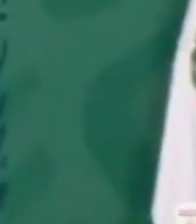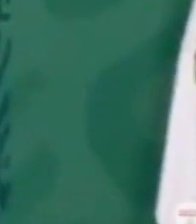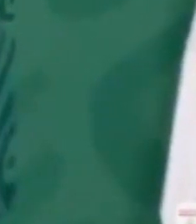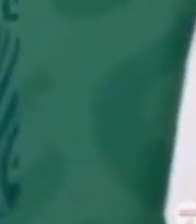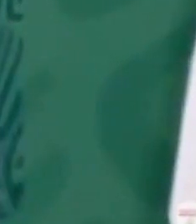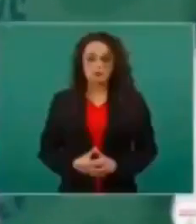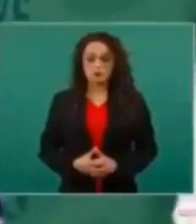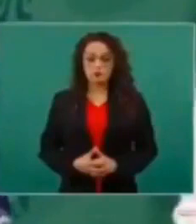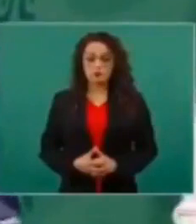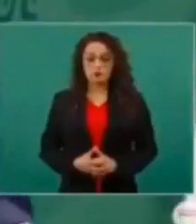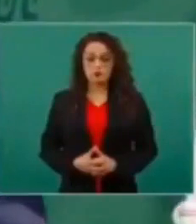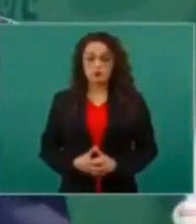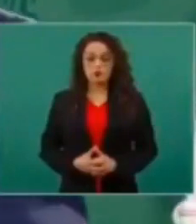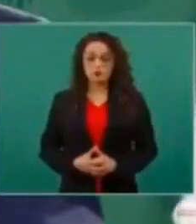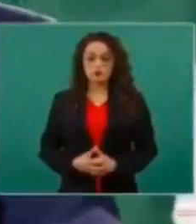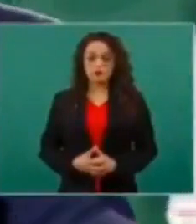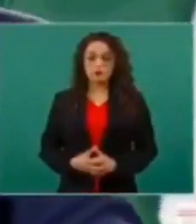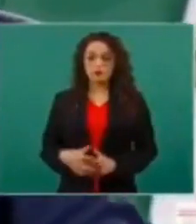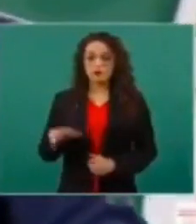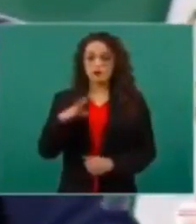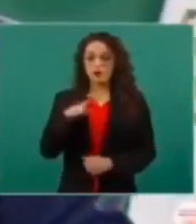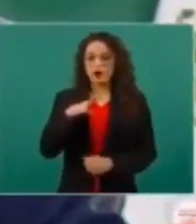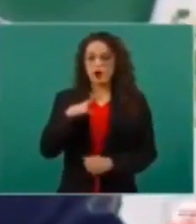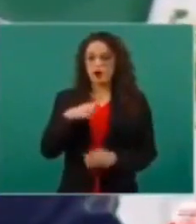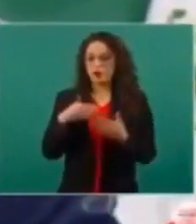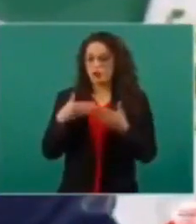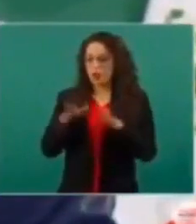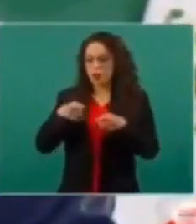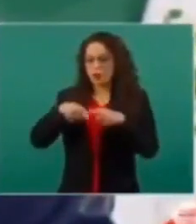abrió una investigación en contra